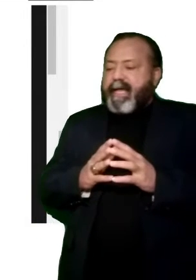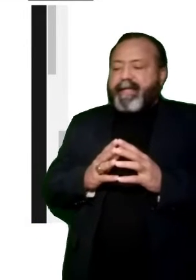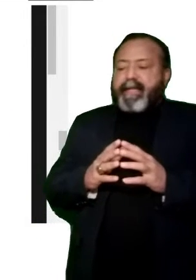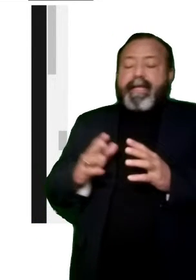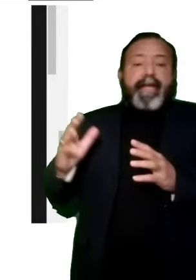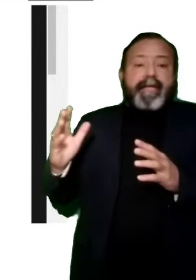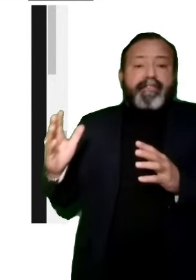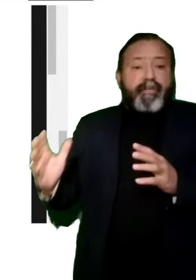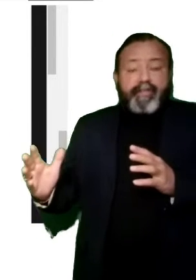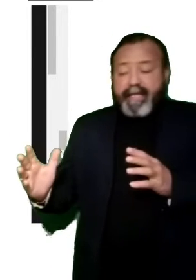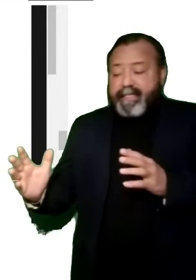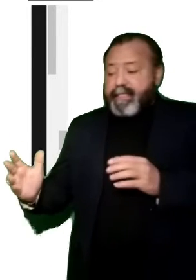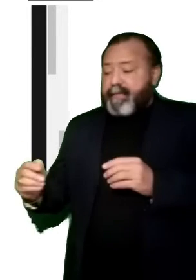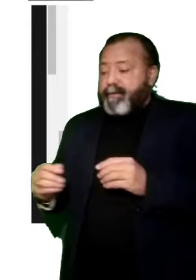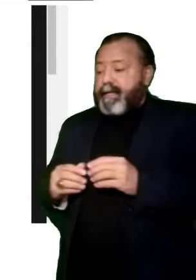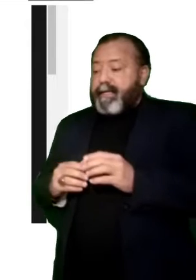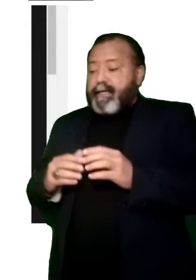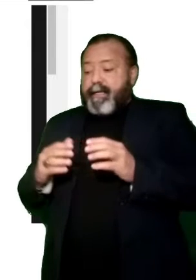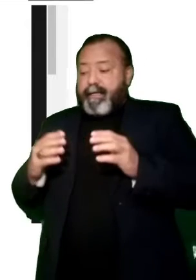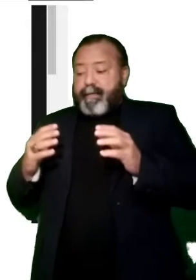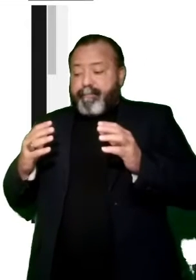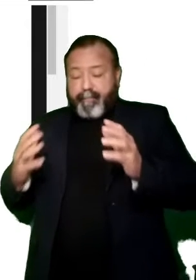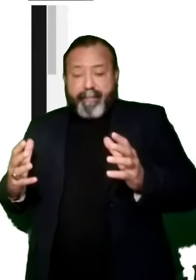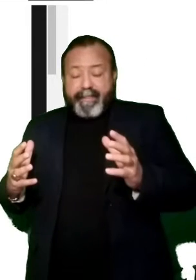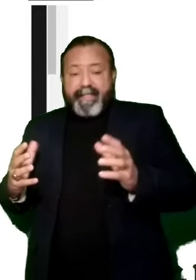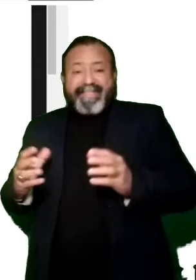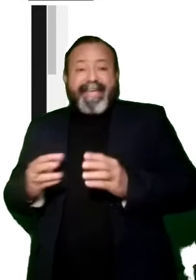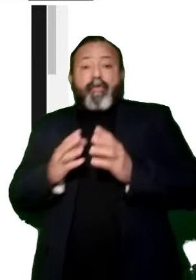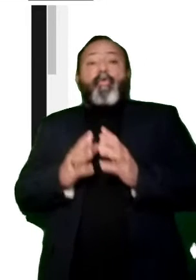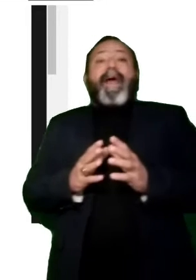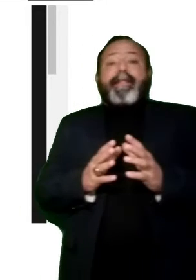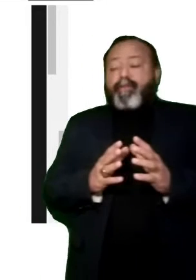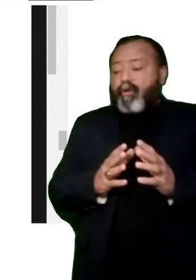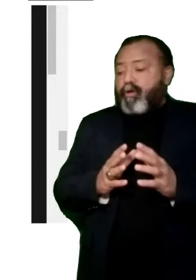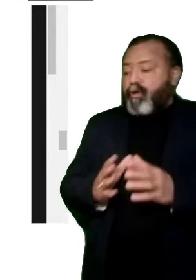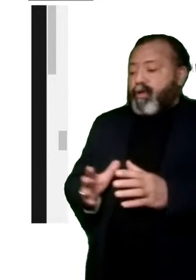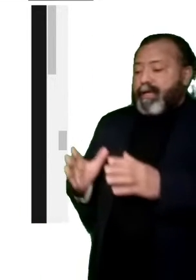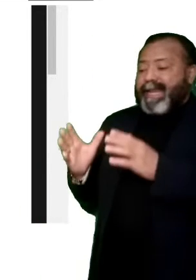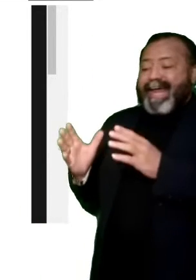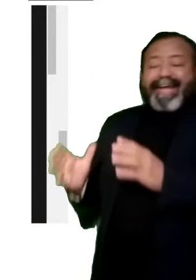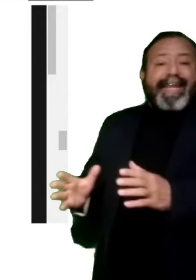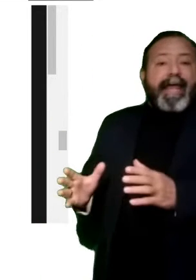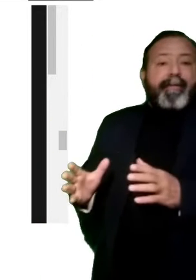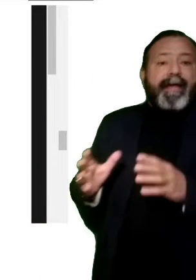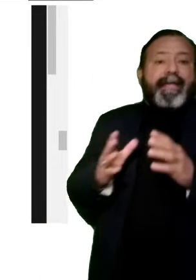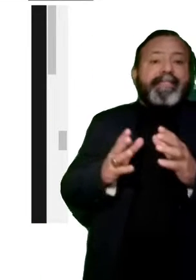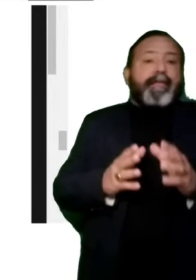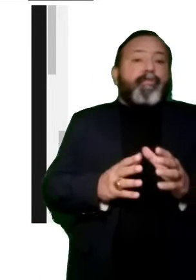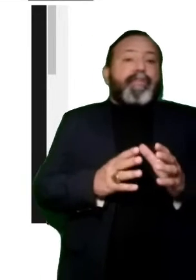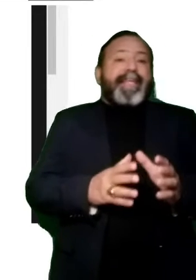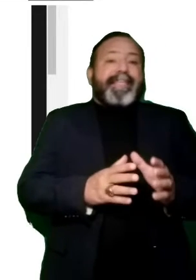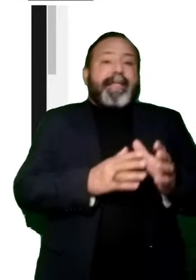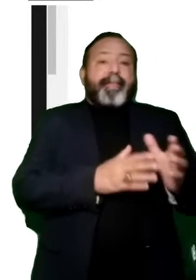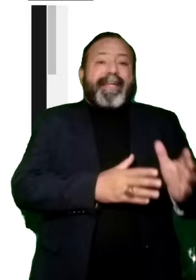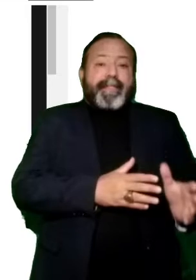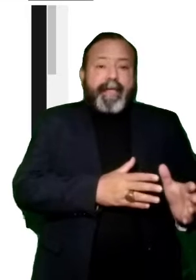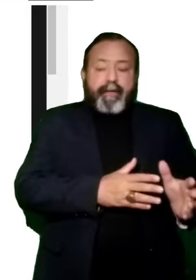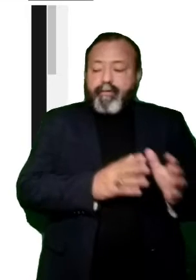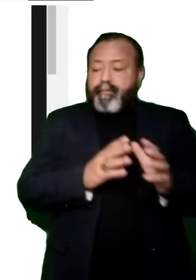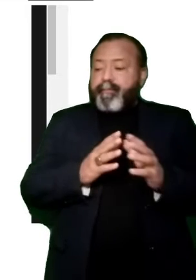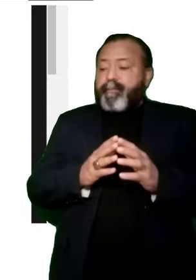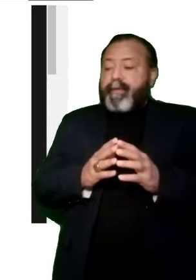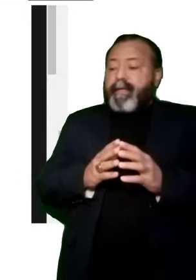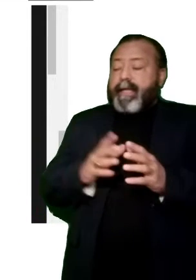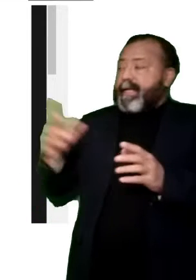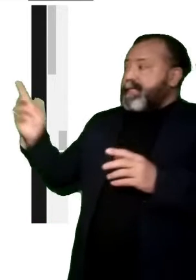delictivo intrafamiliar, la acción delictiva propiamente dicha, cuando la agrava la circunstancia